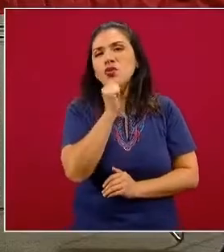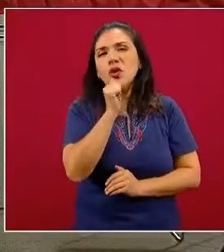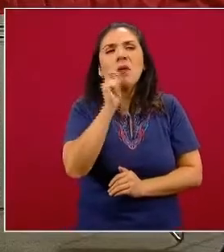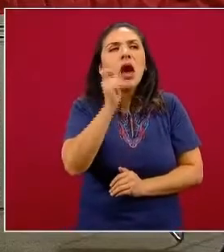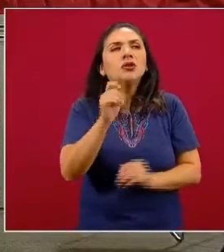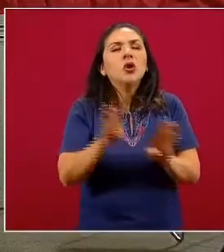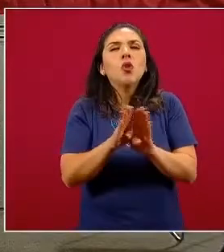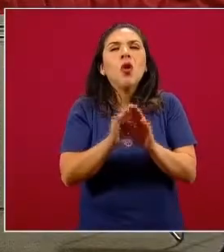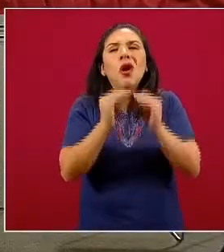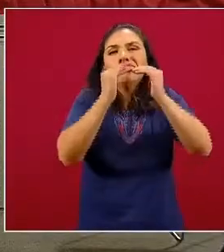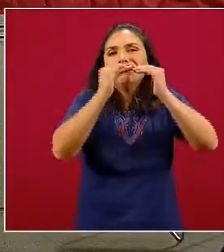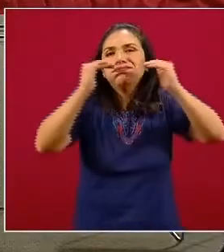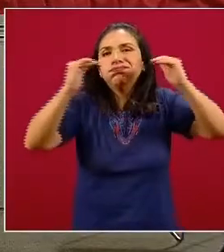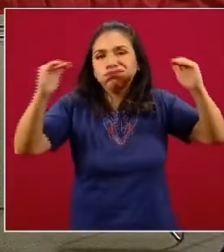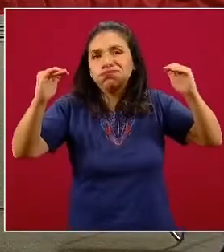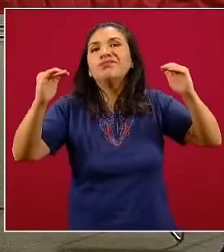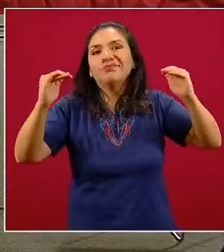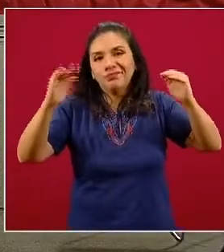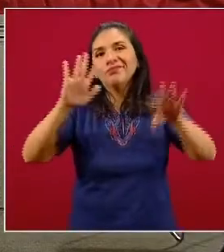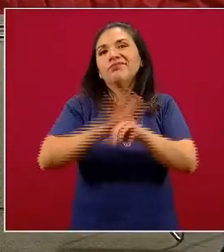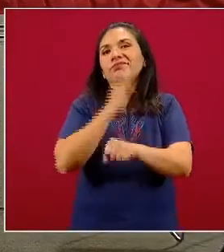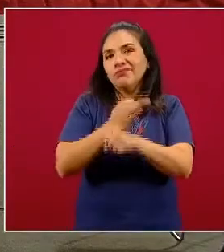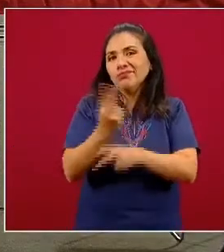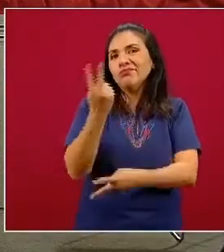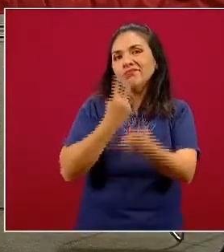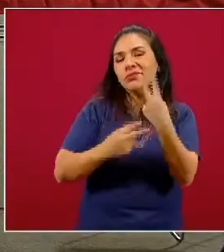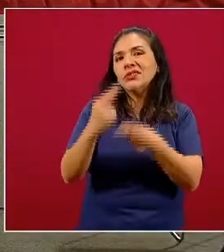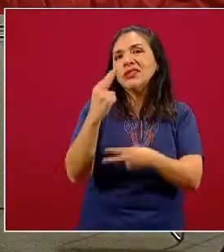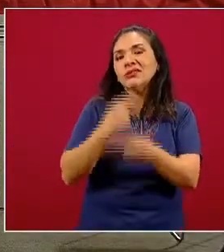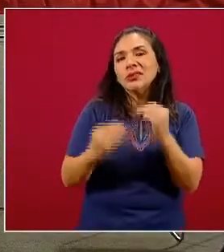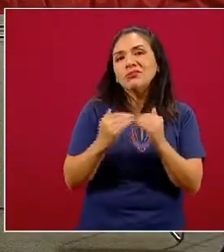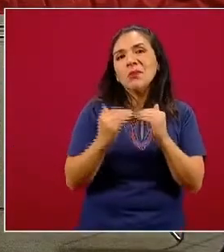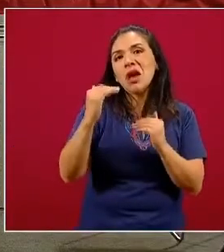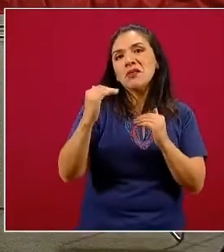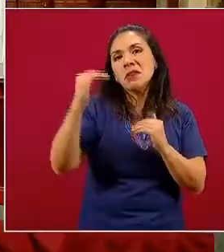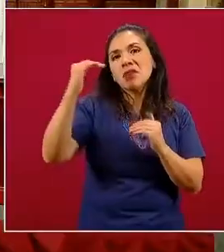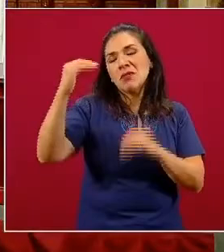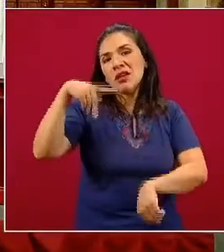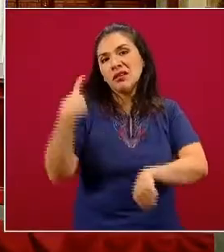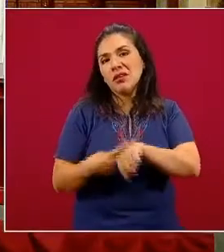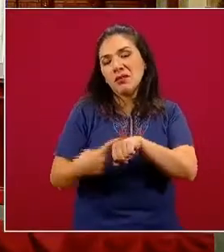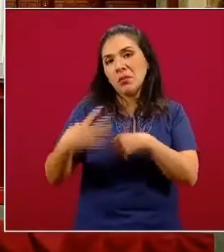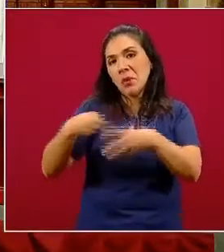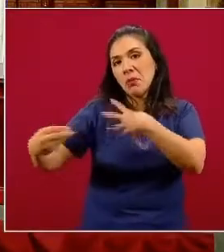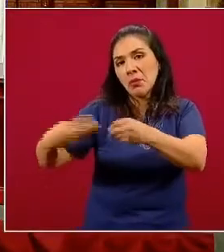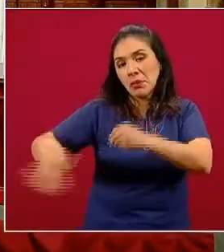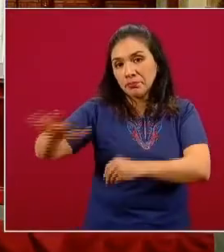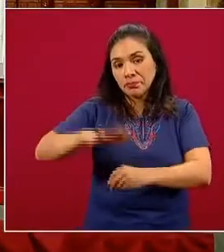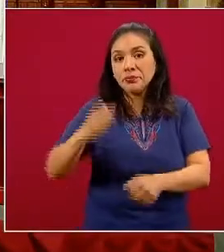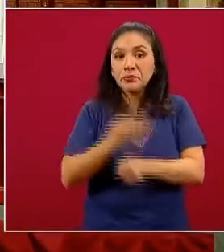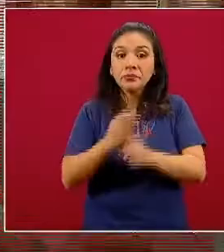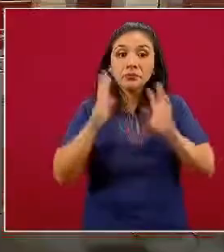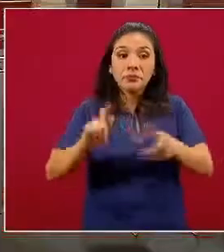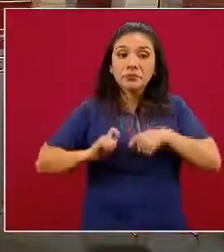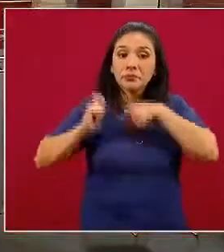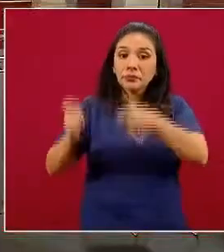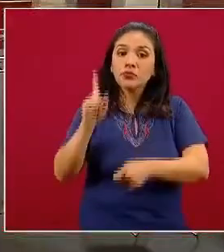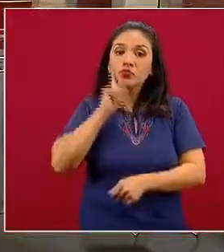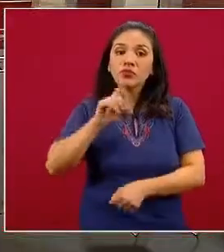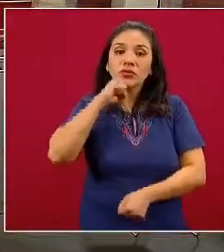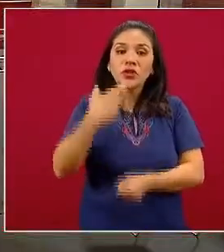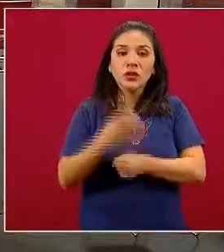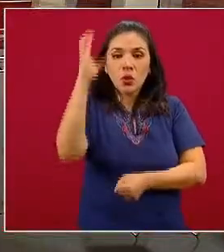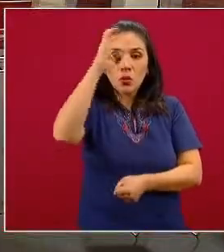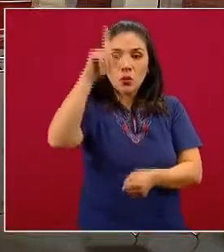en una meseta, pero con cierto crecimiento de la epidemia. Vamos a darle la palabra a la secretaria de